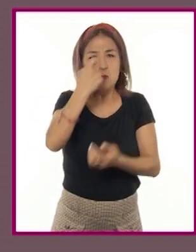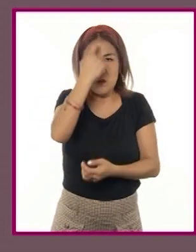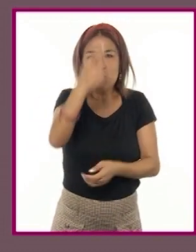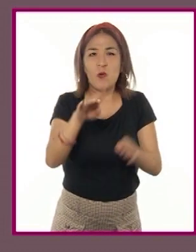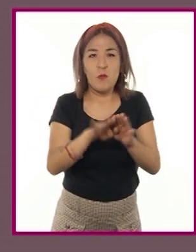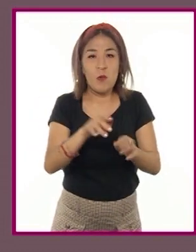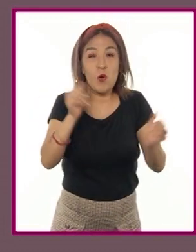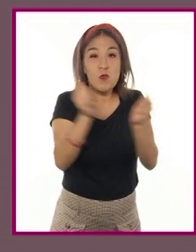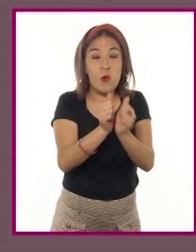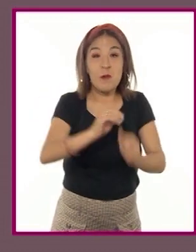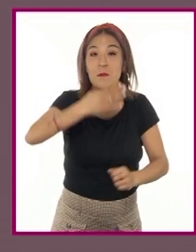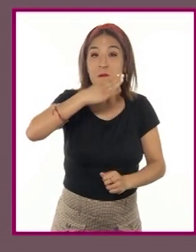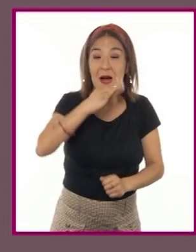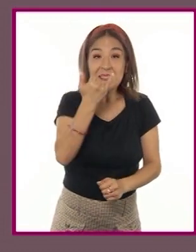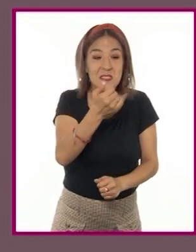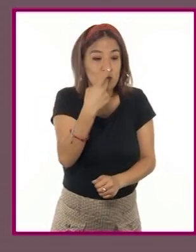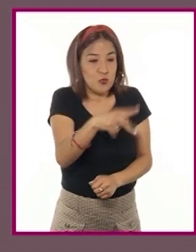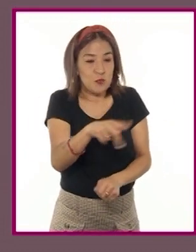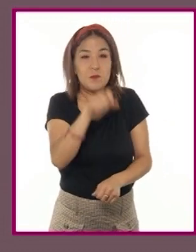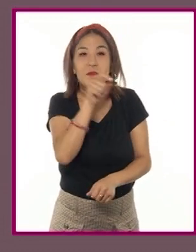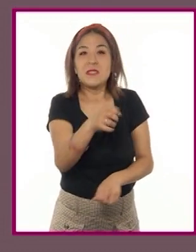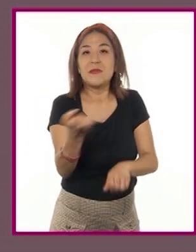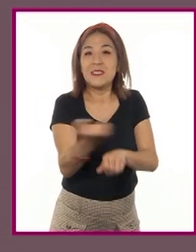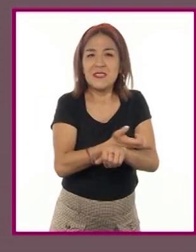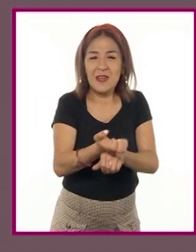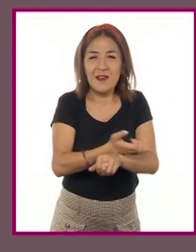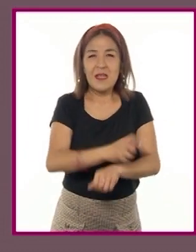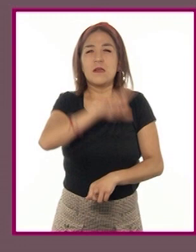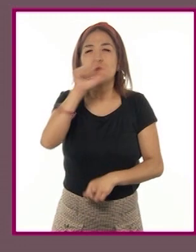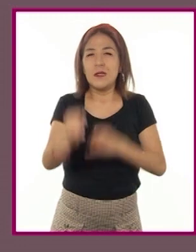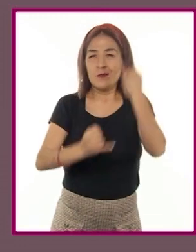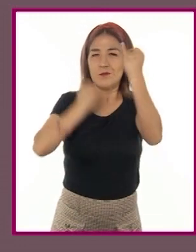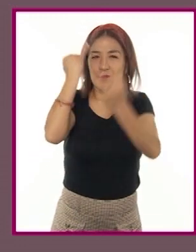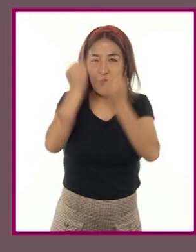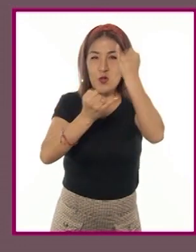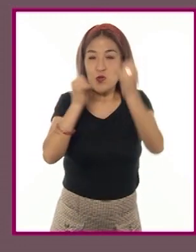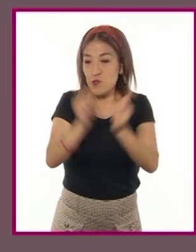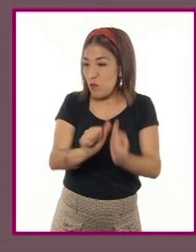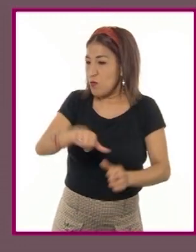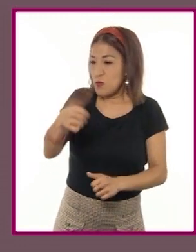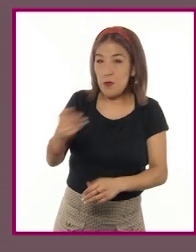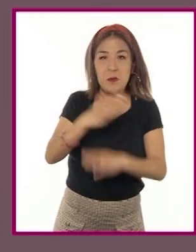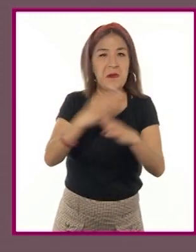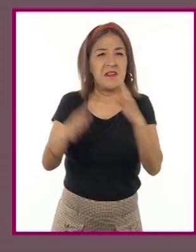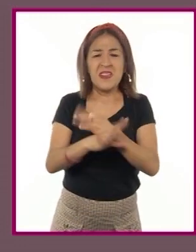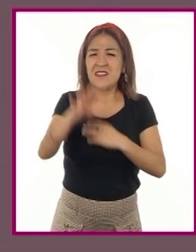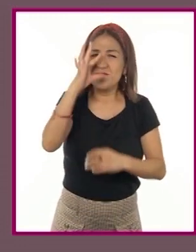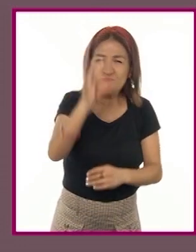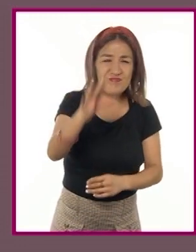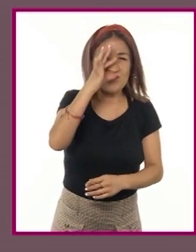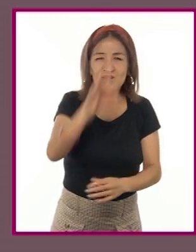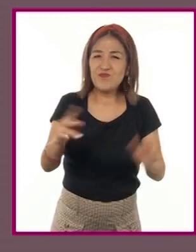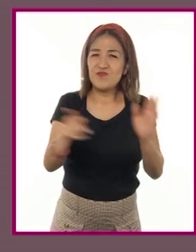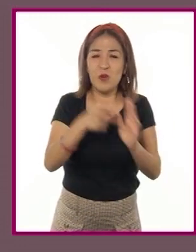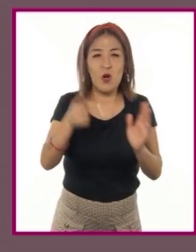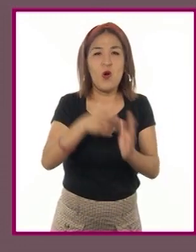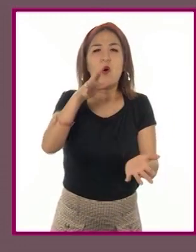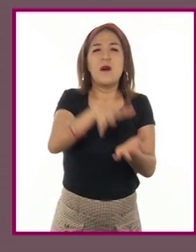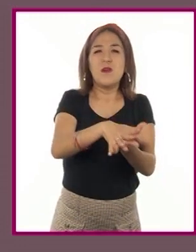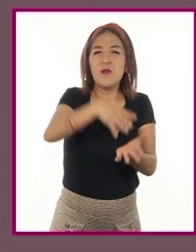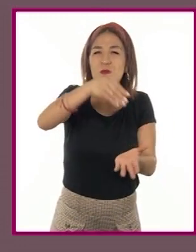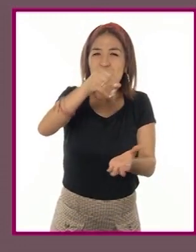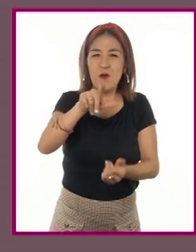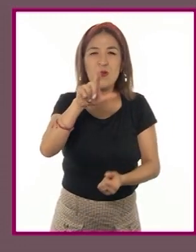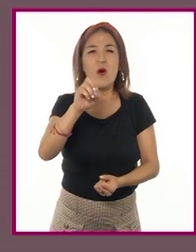sangre, después de algunos intentos fallidos de crearlos con otros materiales, como el lodo o la